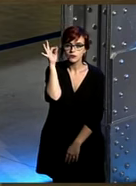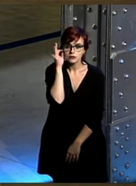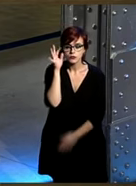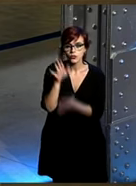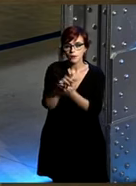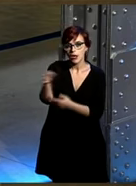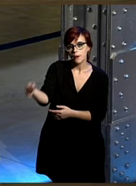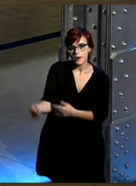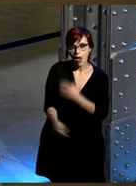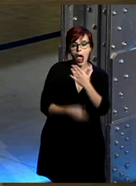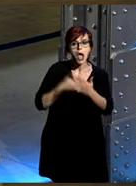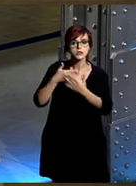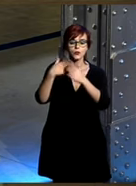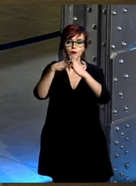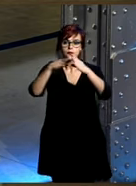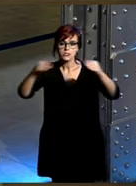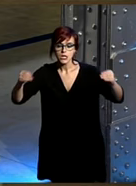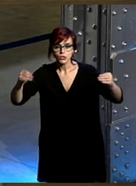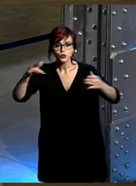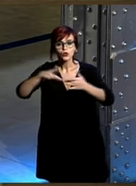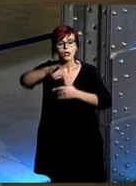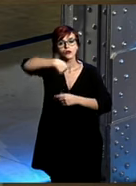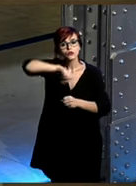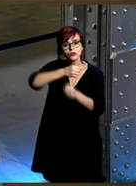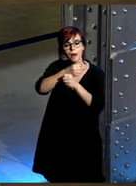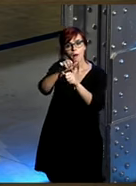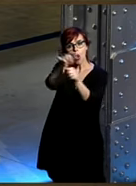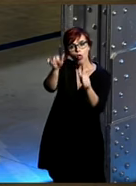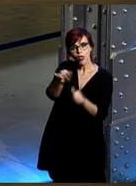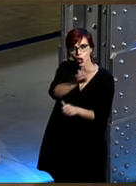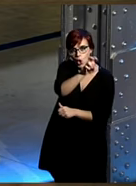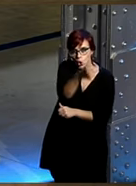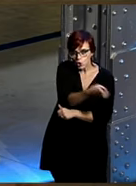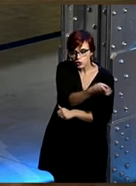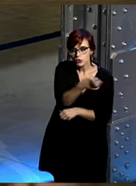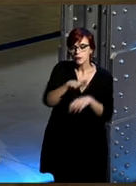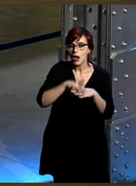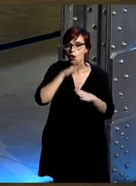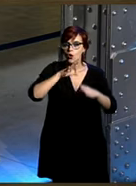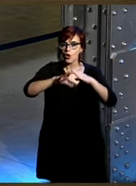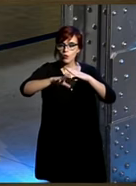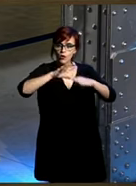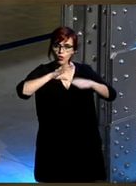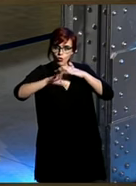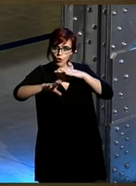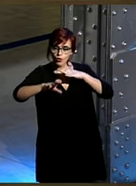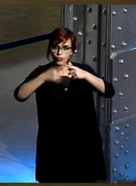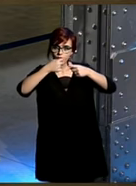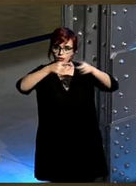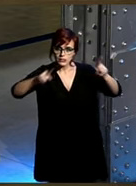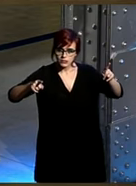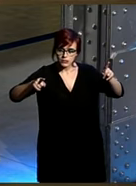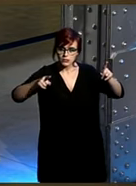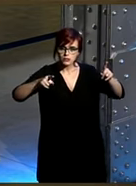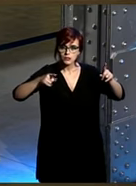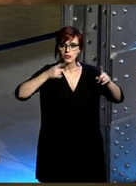la primaria a la universidad que estamos trabajando por otro modelo, que abogamos por una comunicación de otra